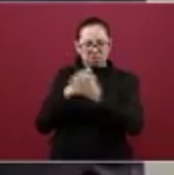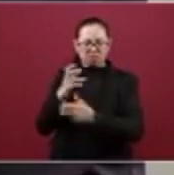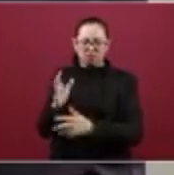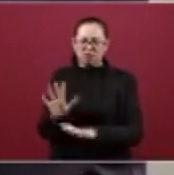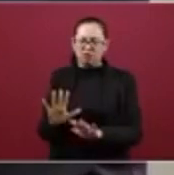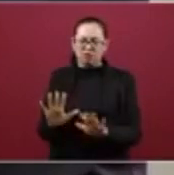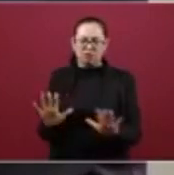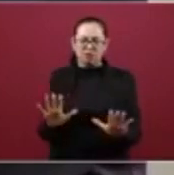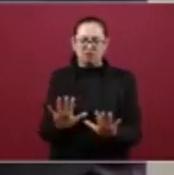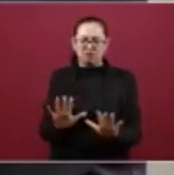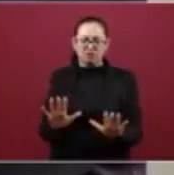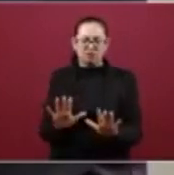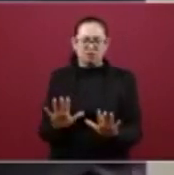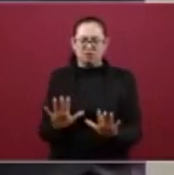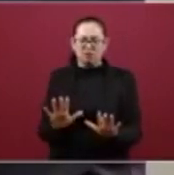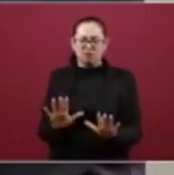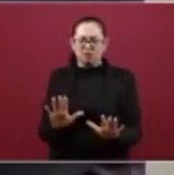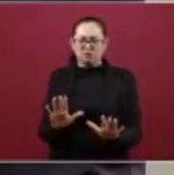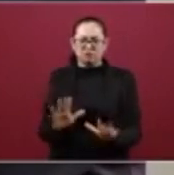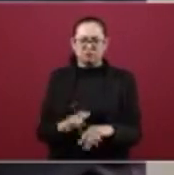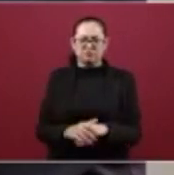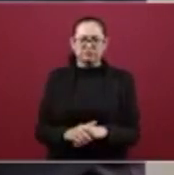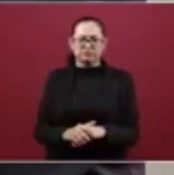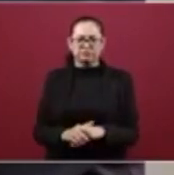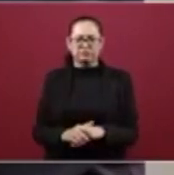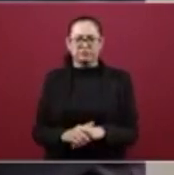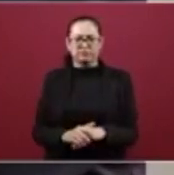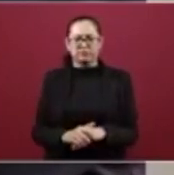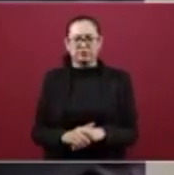Nosotros hicimos la denuncia de lo del